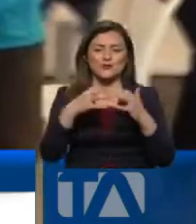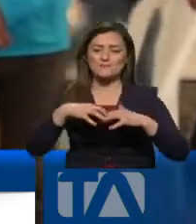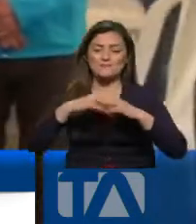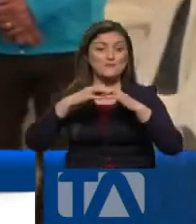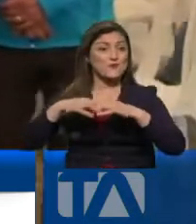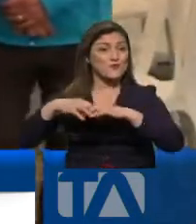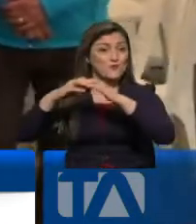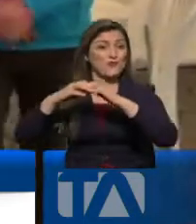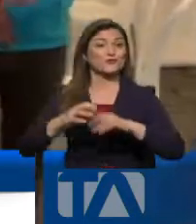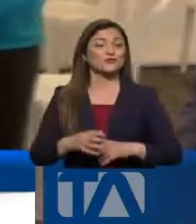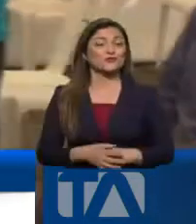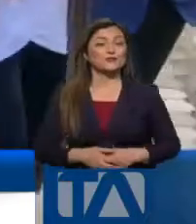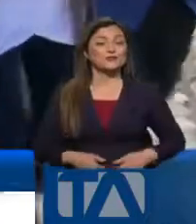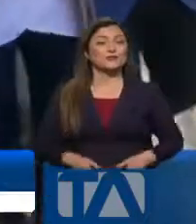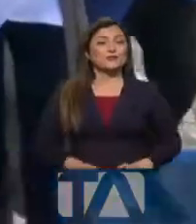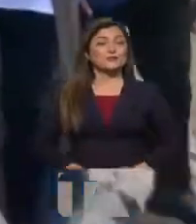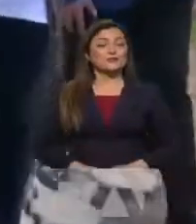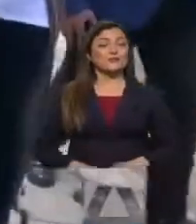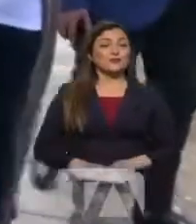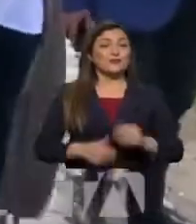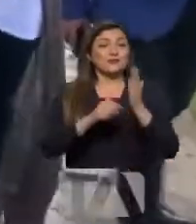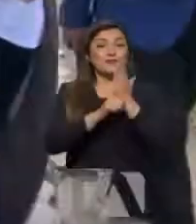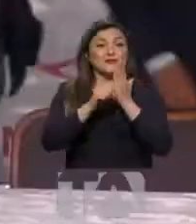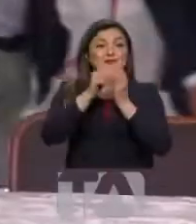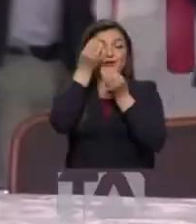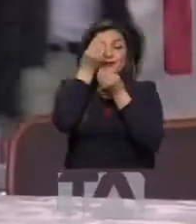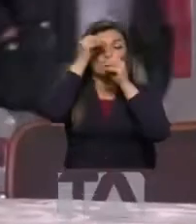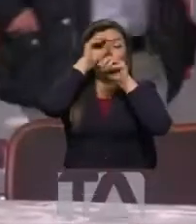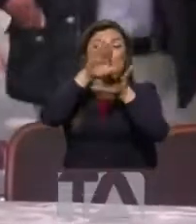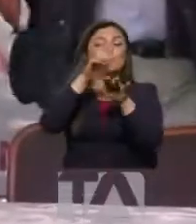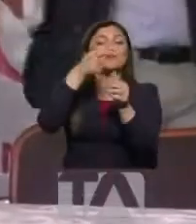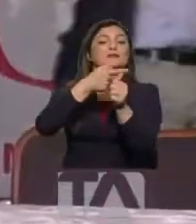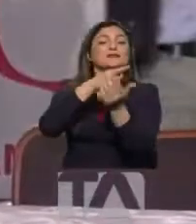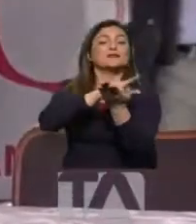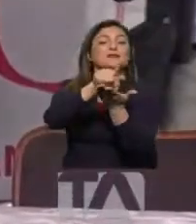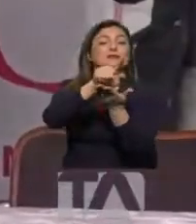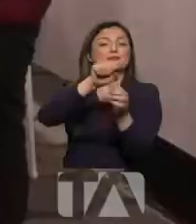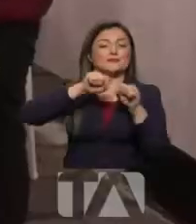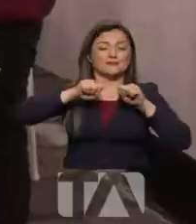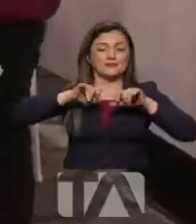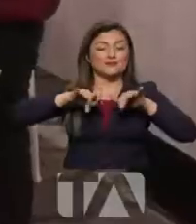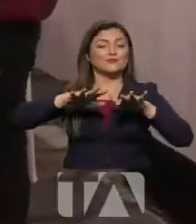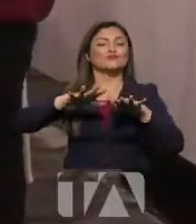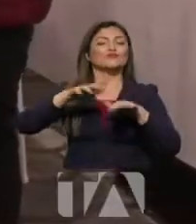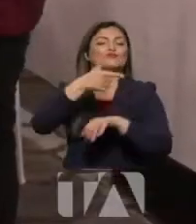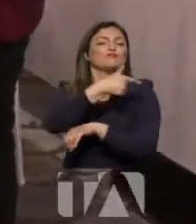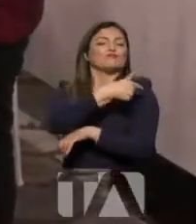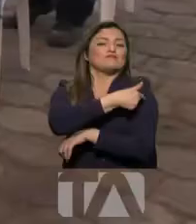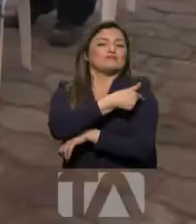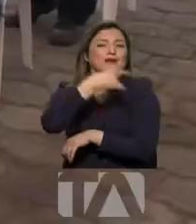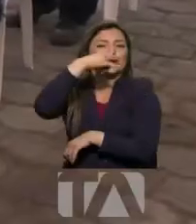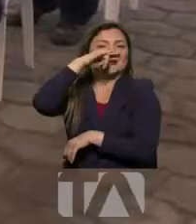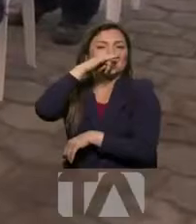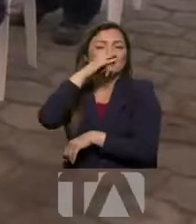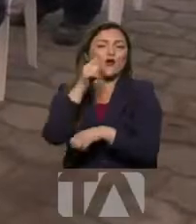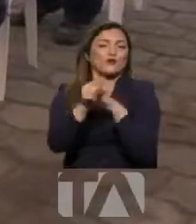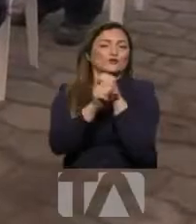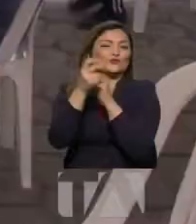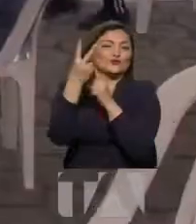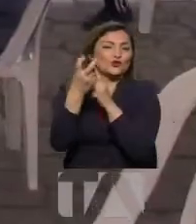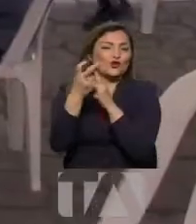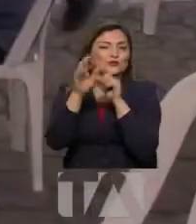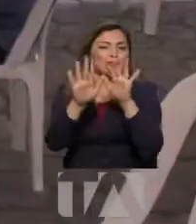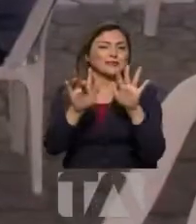economía. De igual forma, la ministra anunció que la primera semana de septiembre inicia la inoculación a niños entre 12